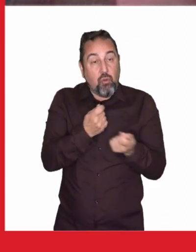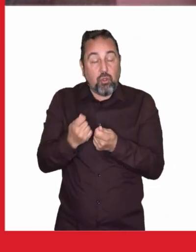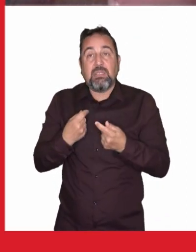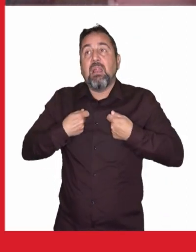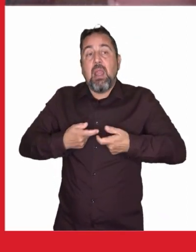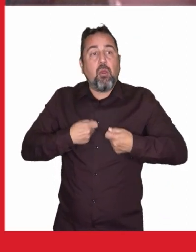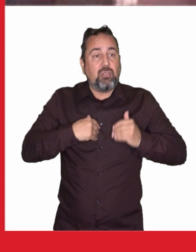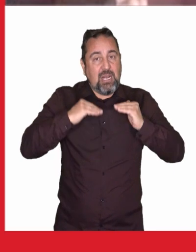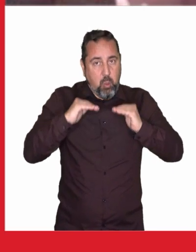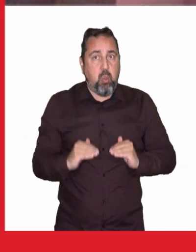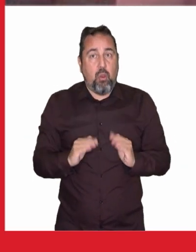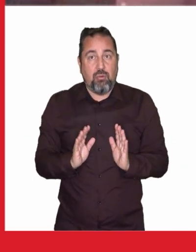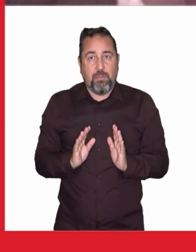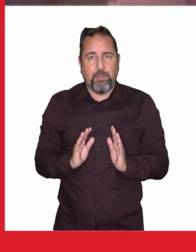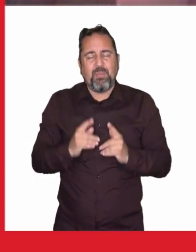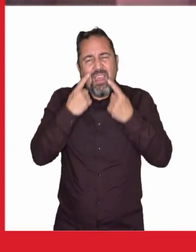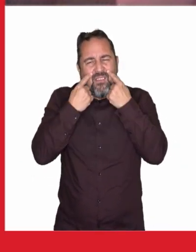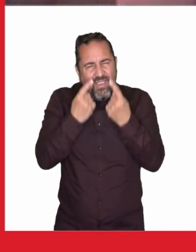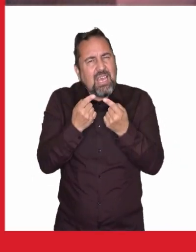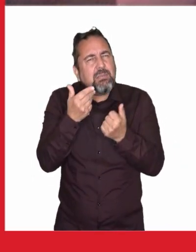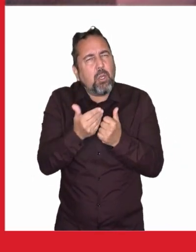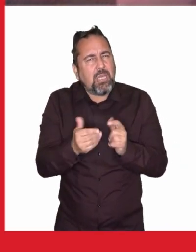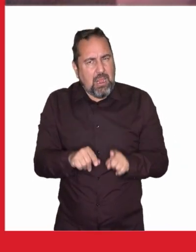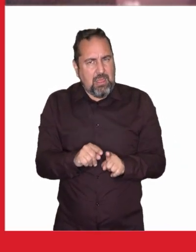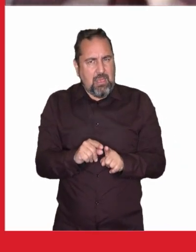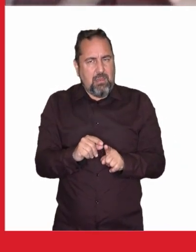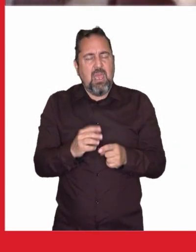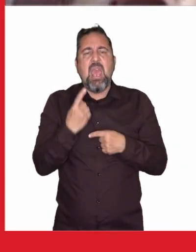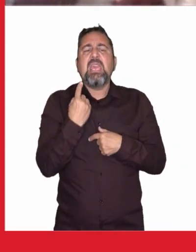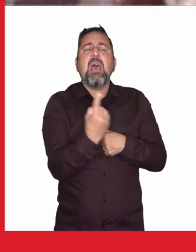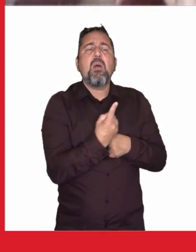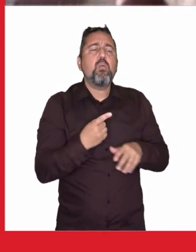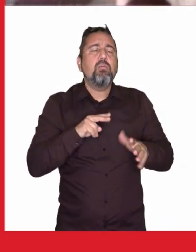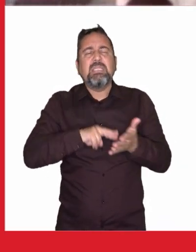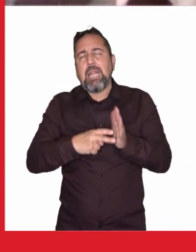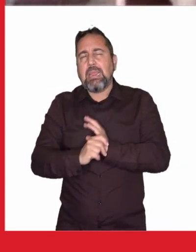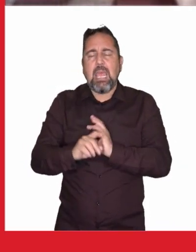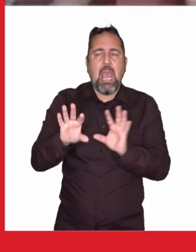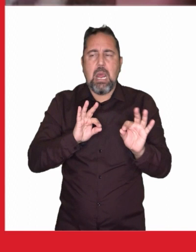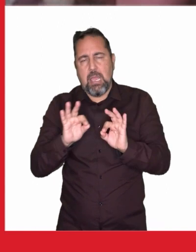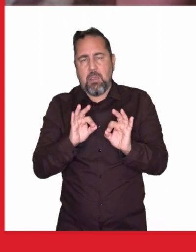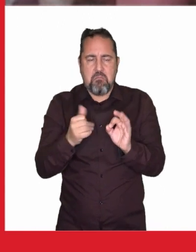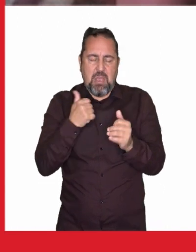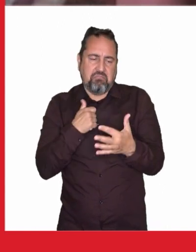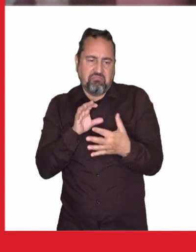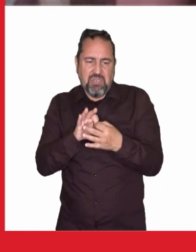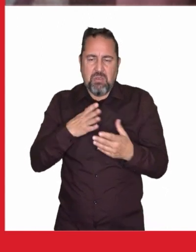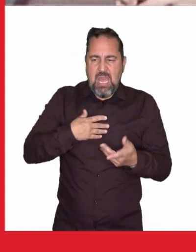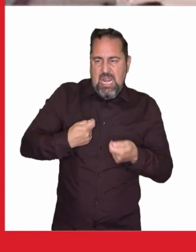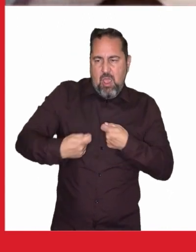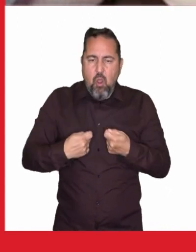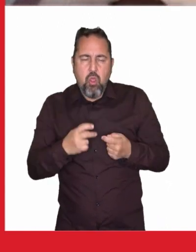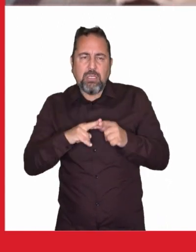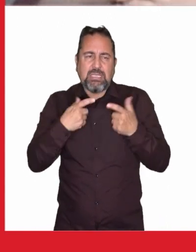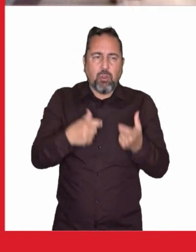bajos, lo que tengo que tener muy claro es mi control y mi reducción de costes. Si os fijáis aquí, lo importante es cada uno que elija la